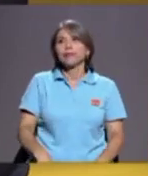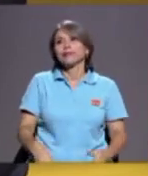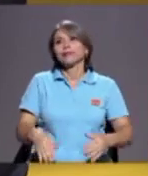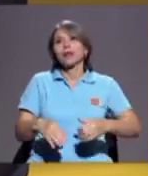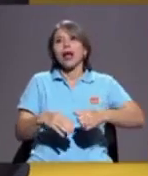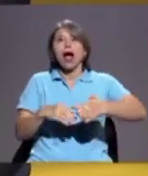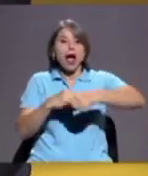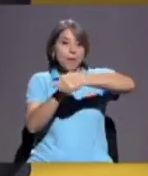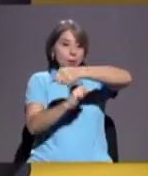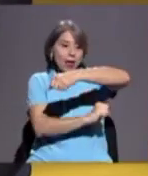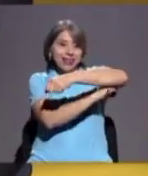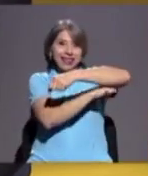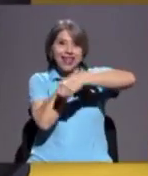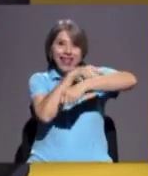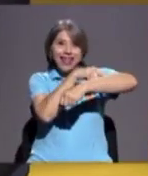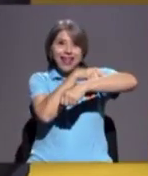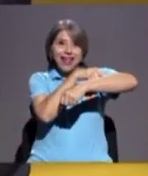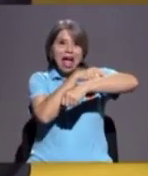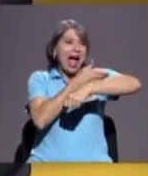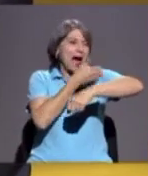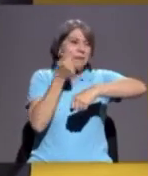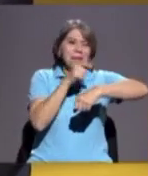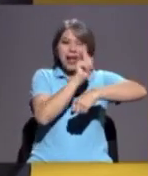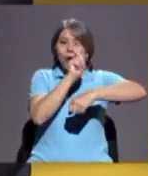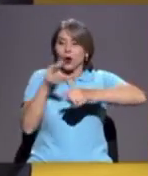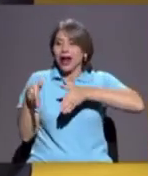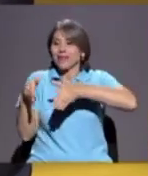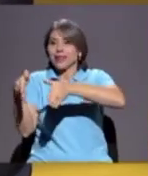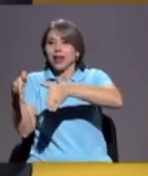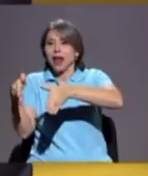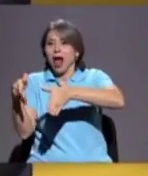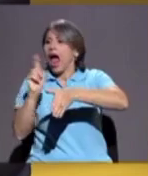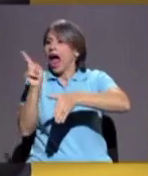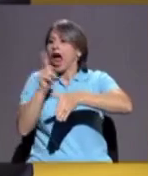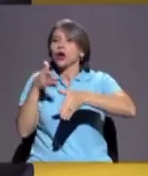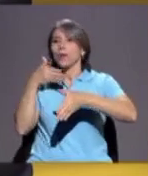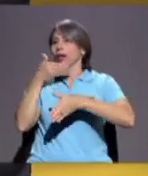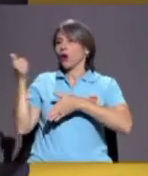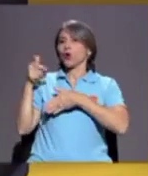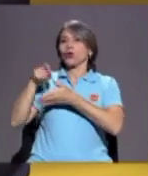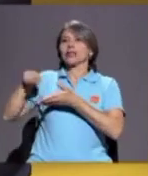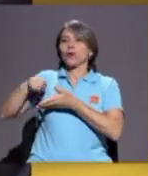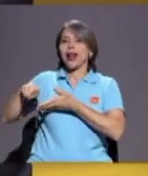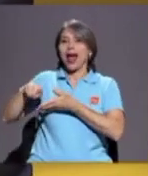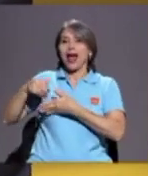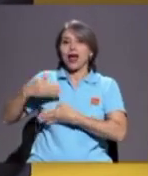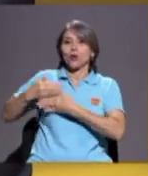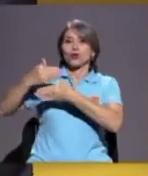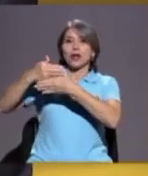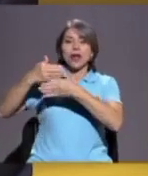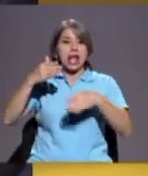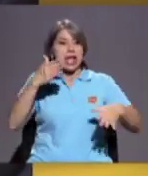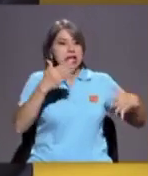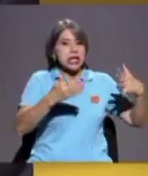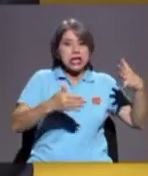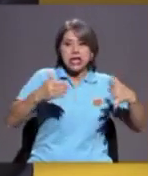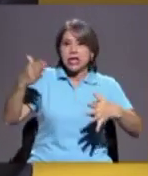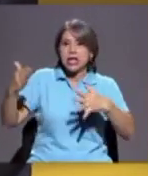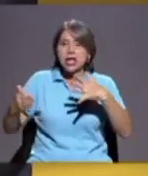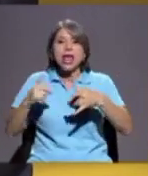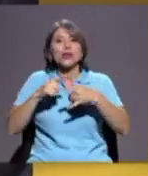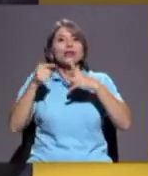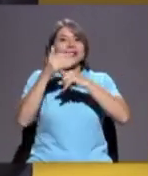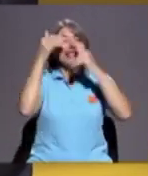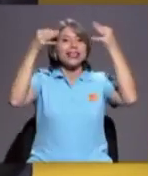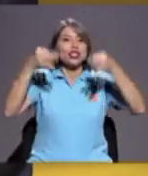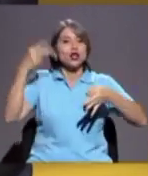que la carretera, o era mejor la escuela que la carretera, ¿verdad? Al final de cuentas, la decisión es eminentemente política, no